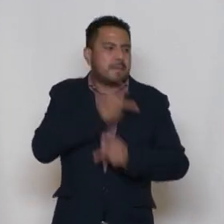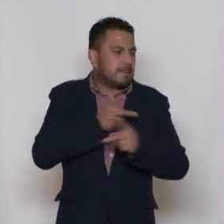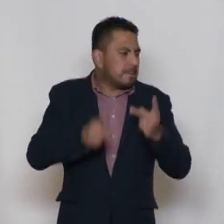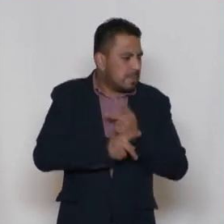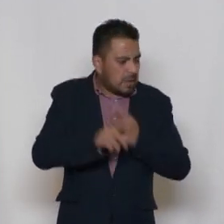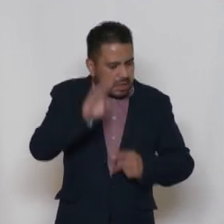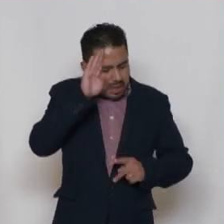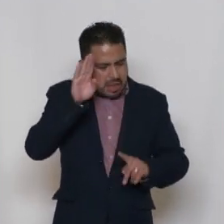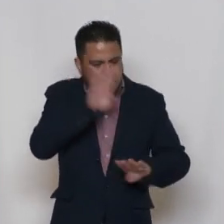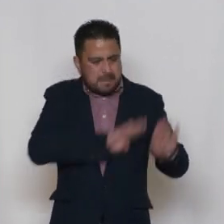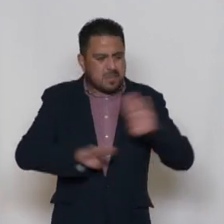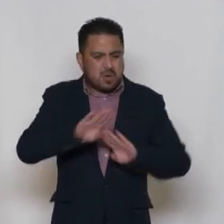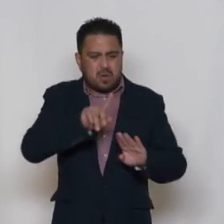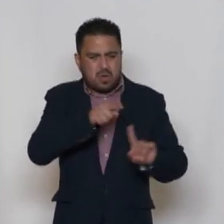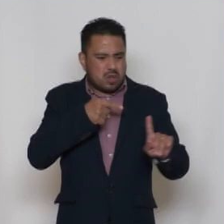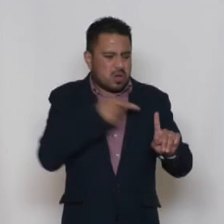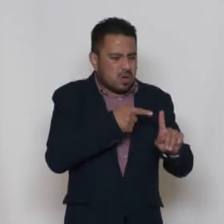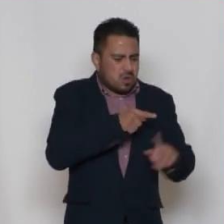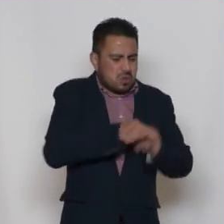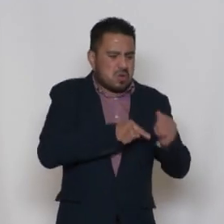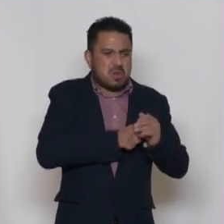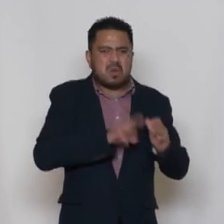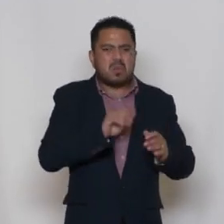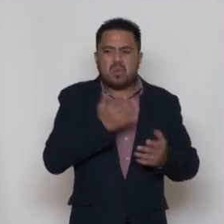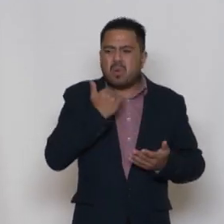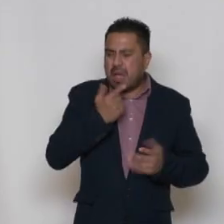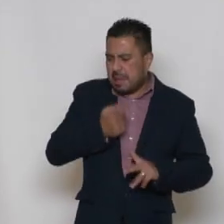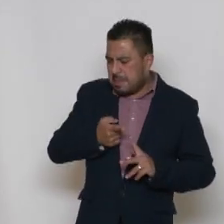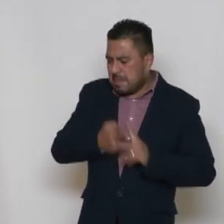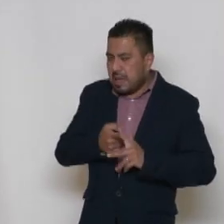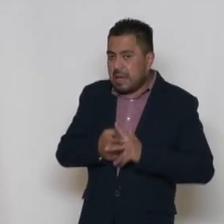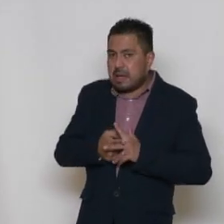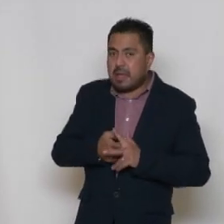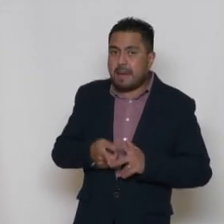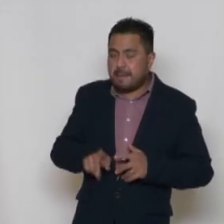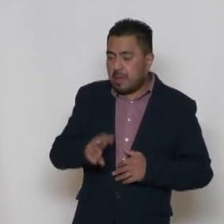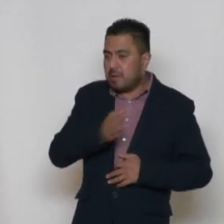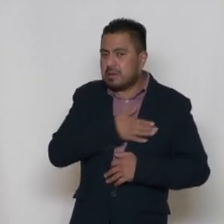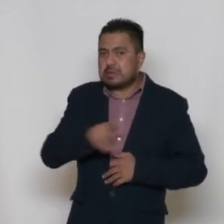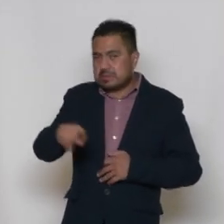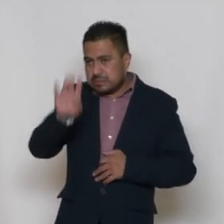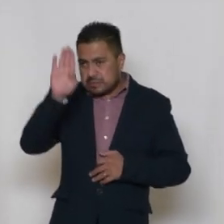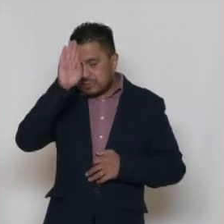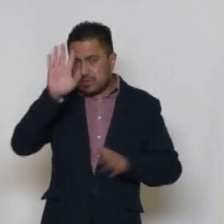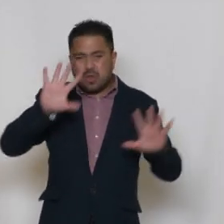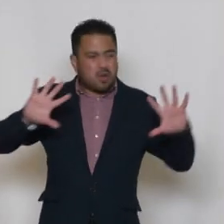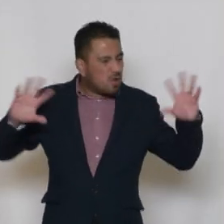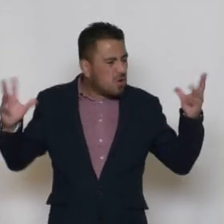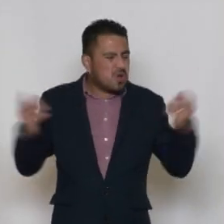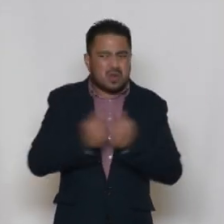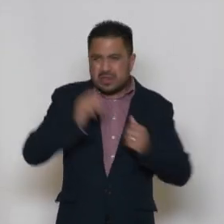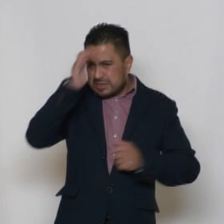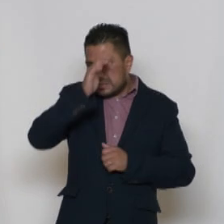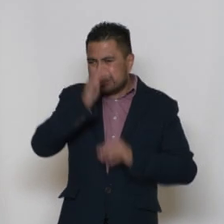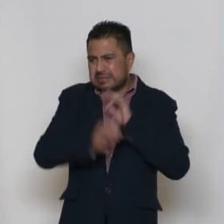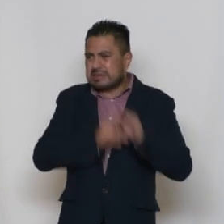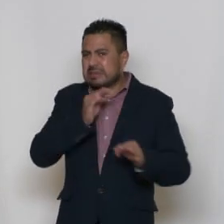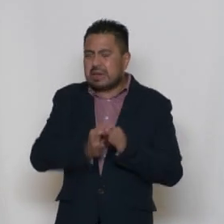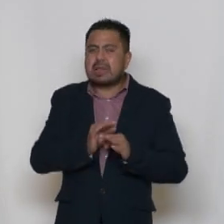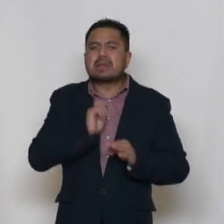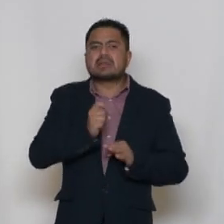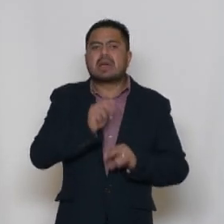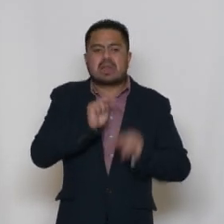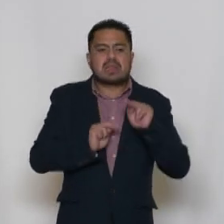en biología si nos vamos por esas áreas no vamos a tener matemáticas. Y bueno, hay que considerar que todas las ciencias exactas pues las llevan en cierto